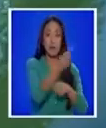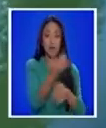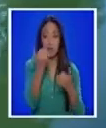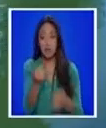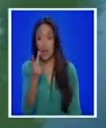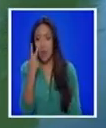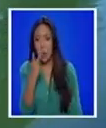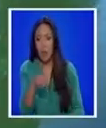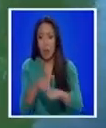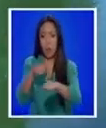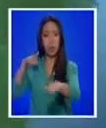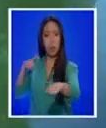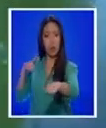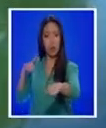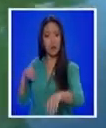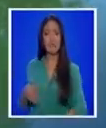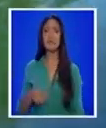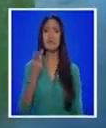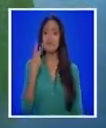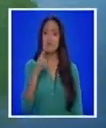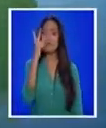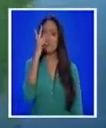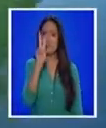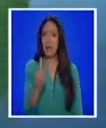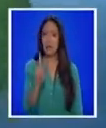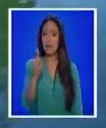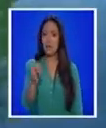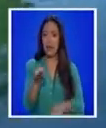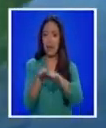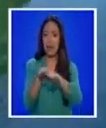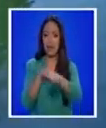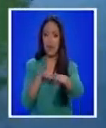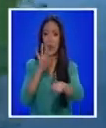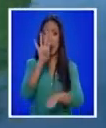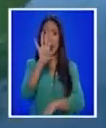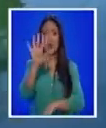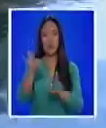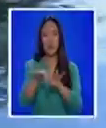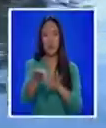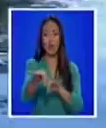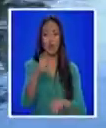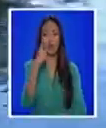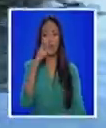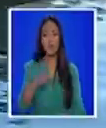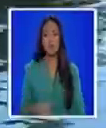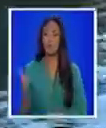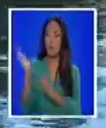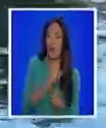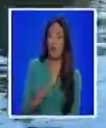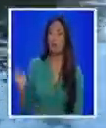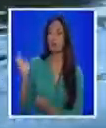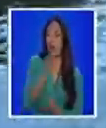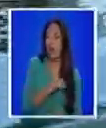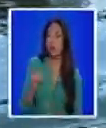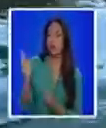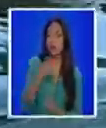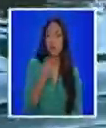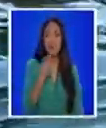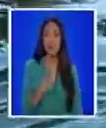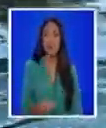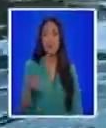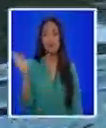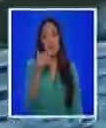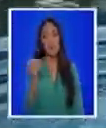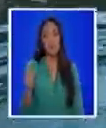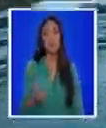les dejaron con una ventaja muy representativa. Sí, se van adelantando con unos 4 o 5 metros. ¿Y la chama qué les dice a los demás participantes que se están